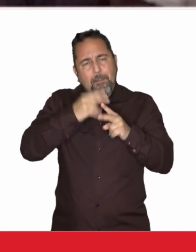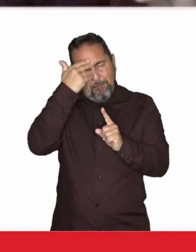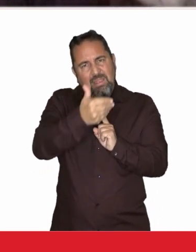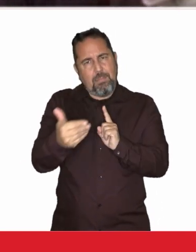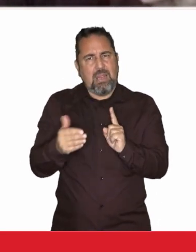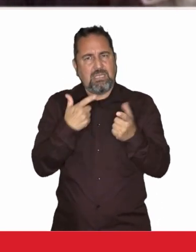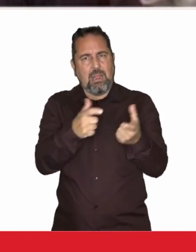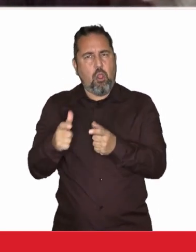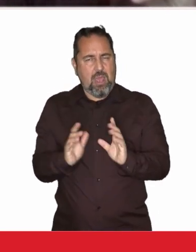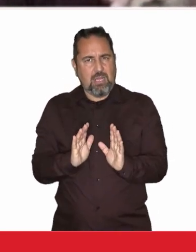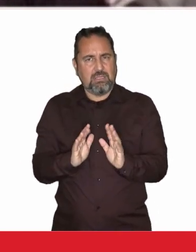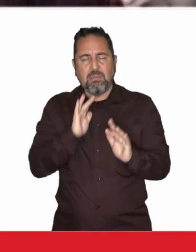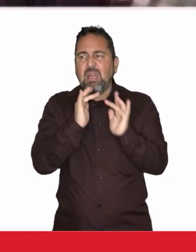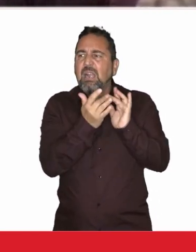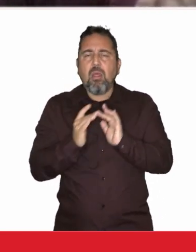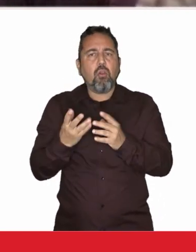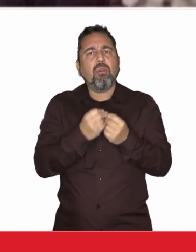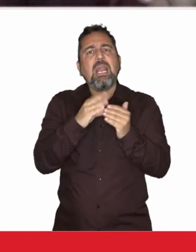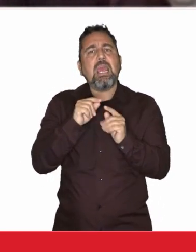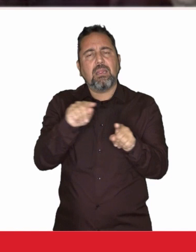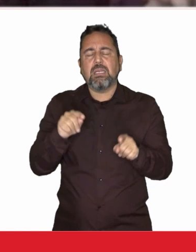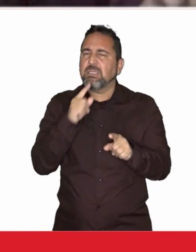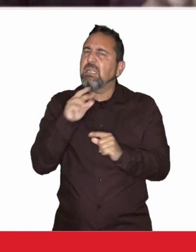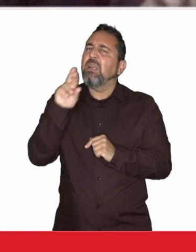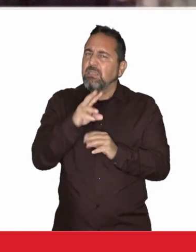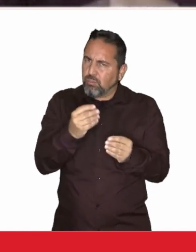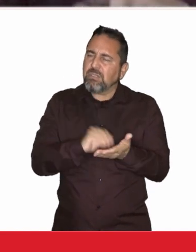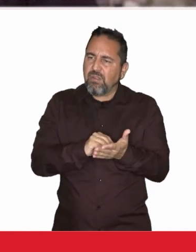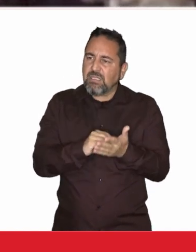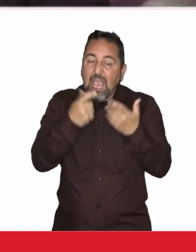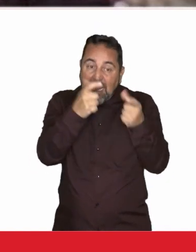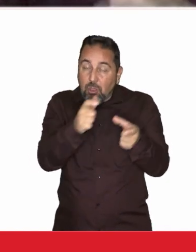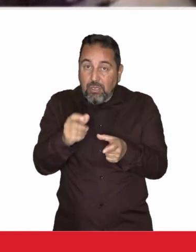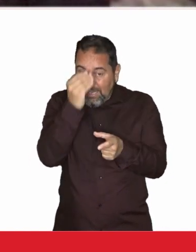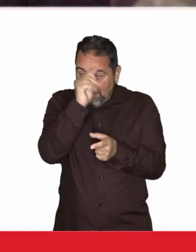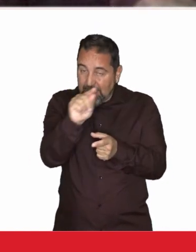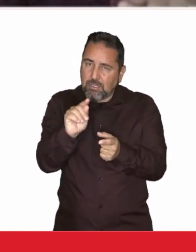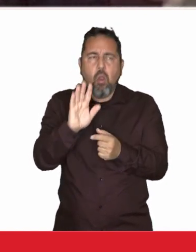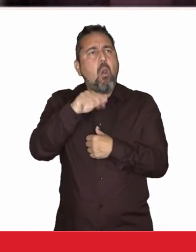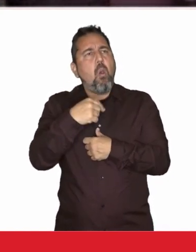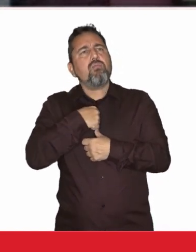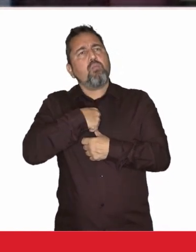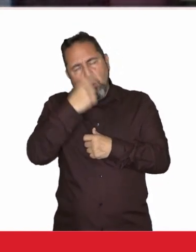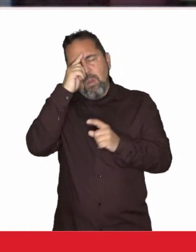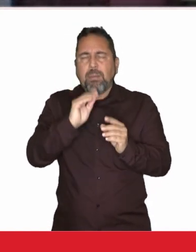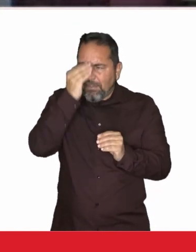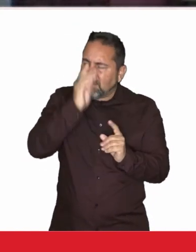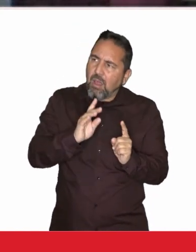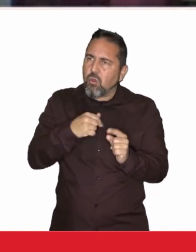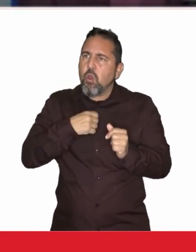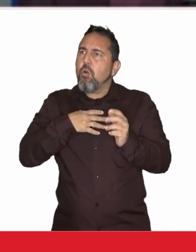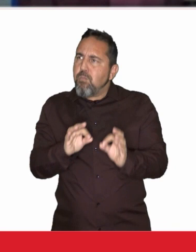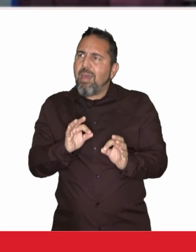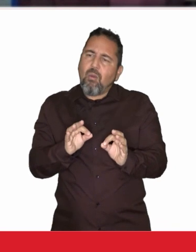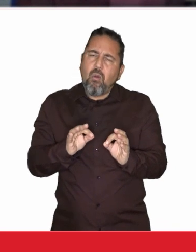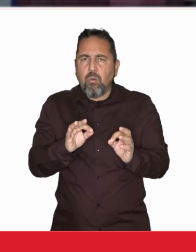las principales categorías de relaciones con clientes. Insistimos un montón. Las categorías son simplemente para que penséis en ello. Ostras, pues no había pensado en que